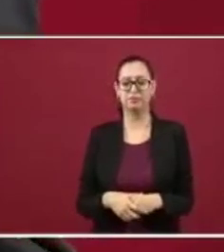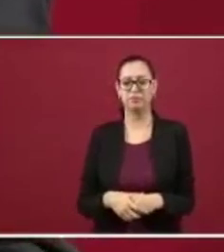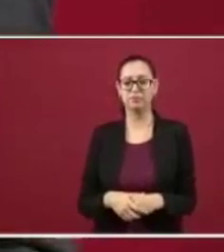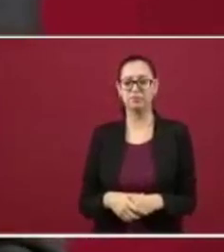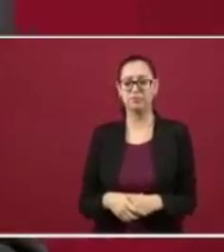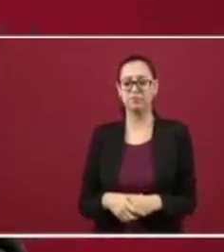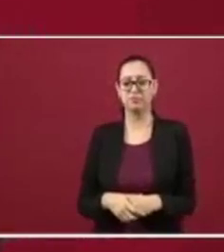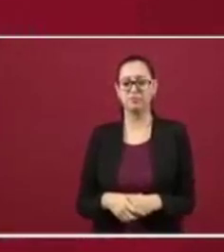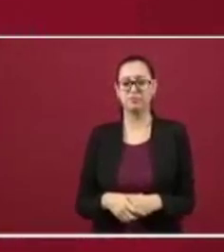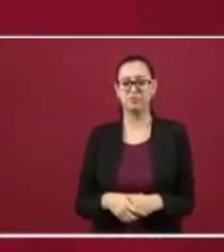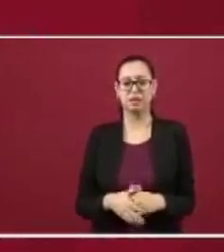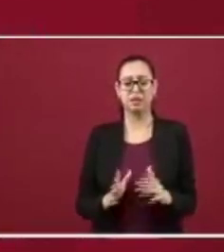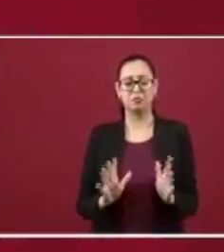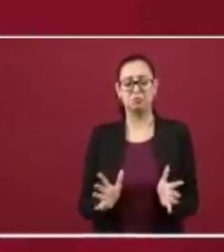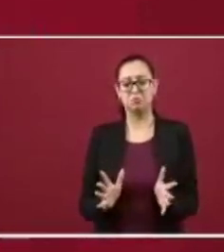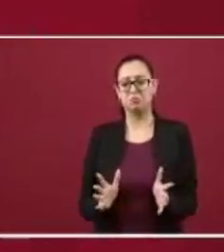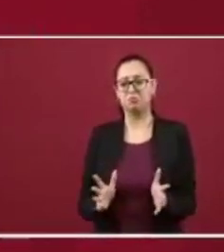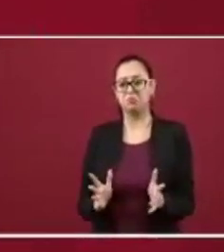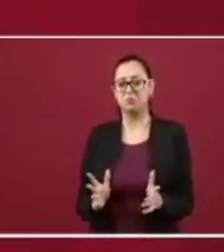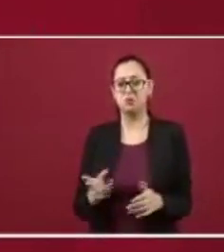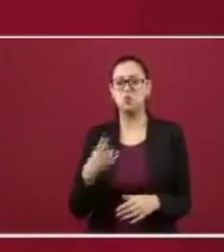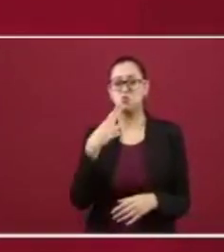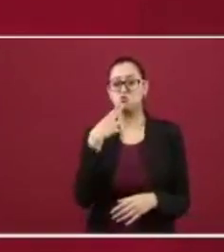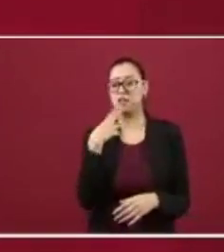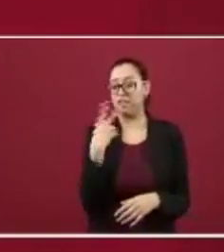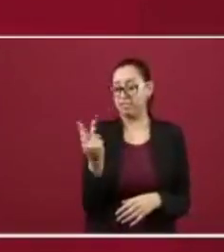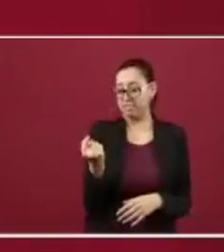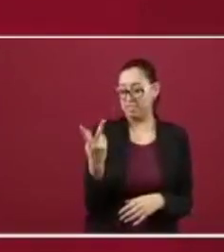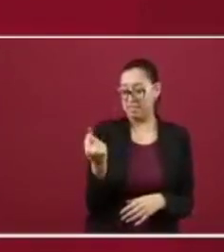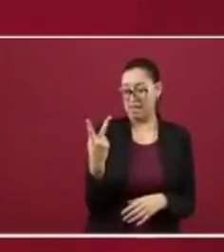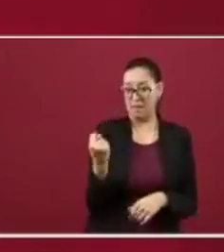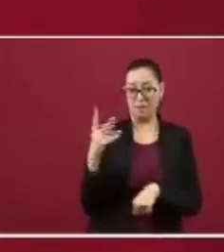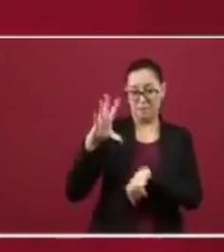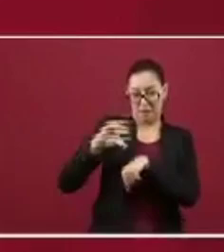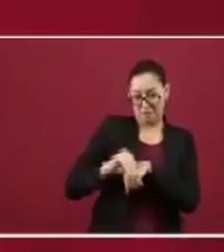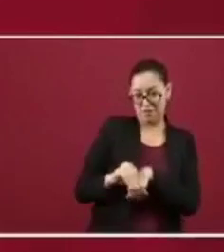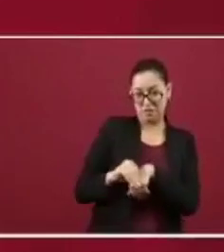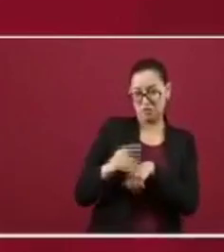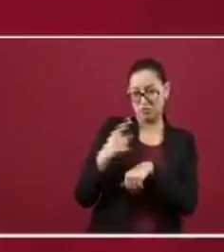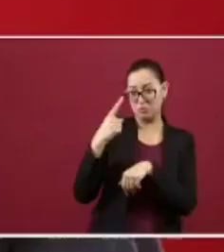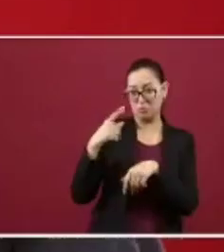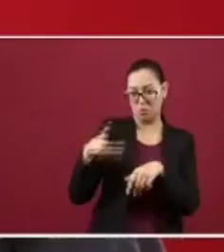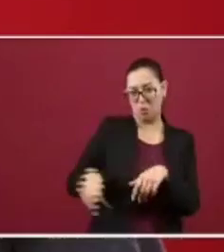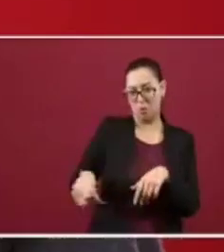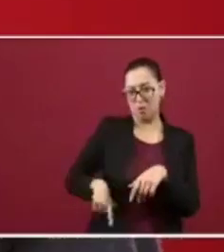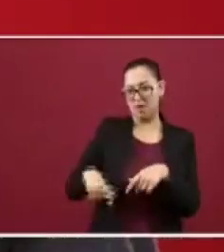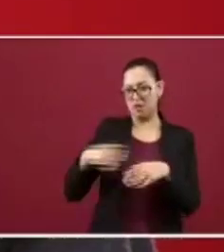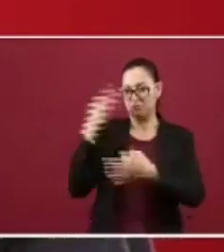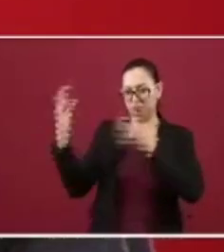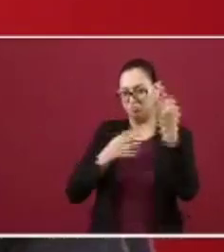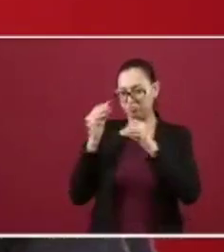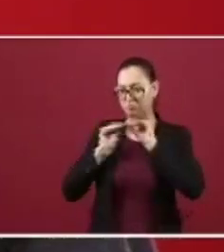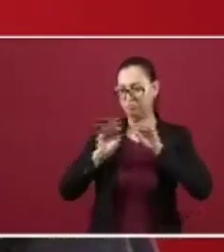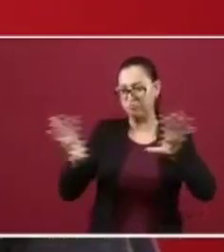los tiempos oficiales y se va a convocar a los mejores